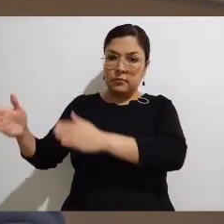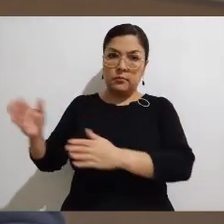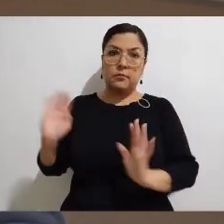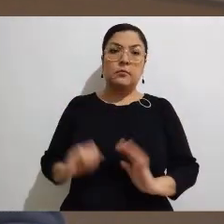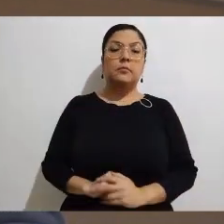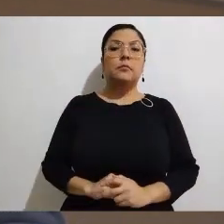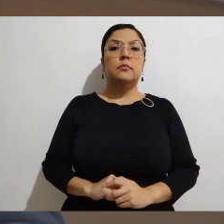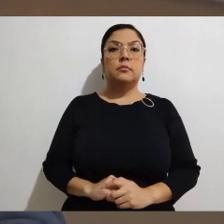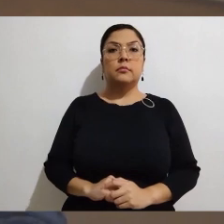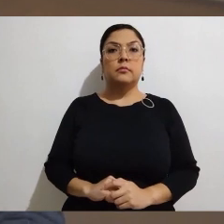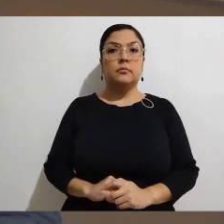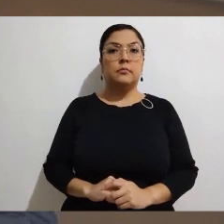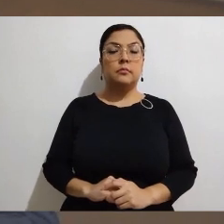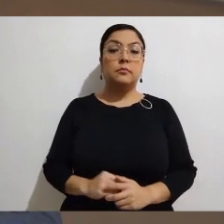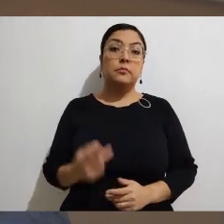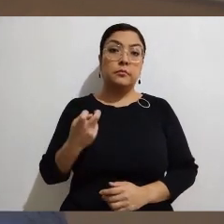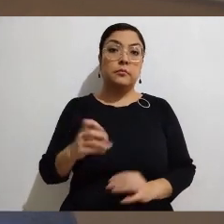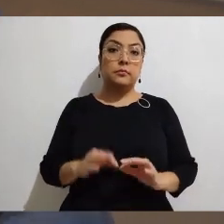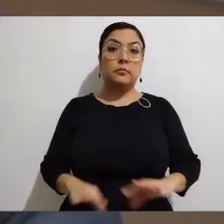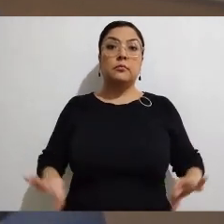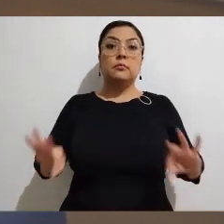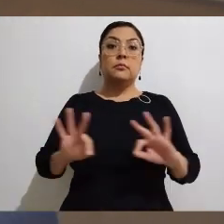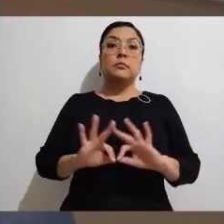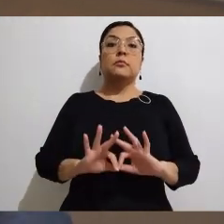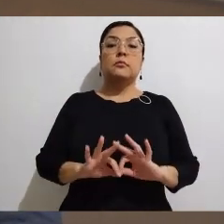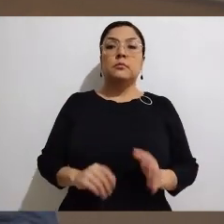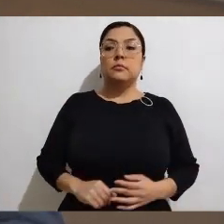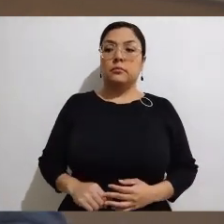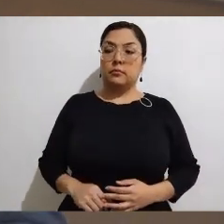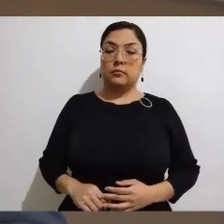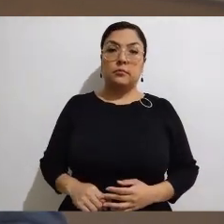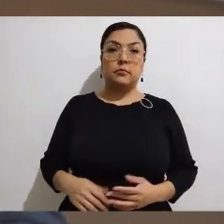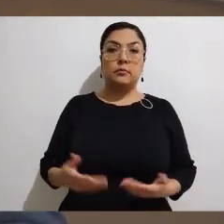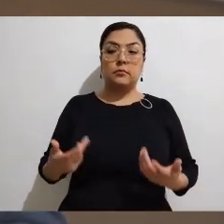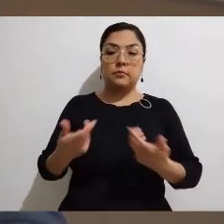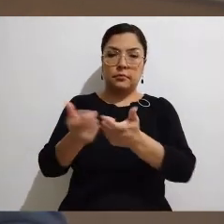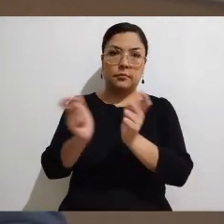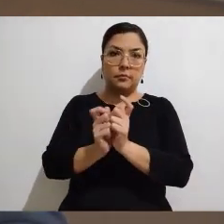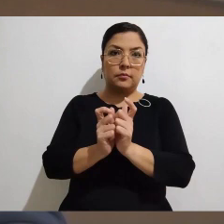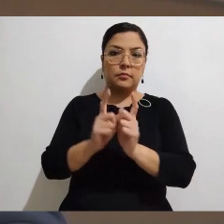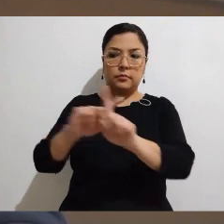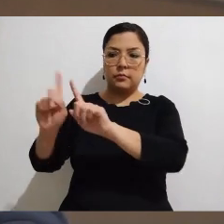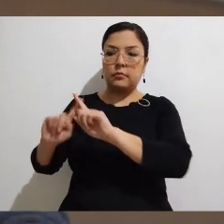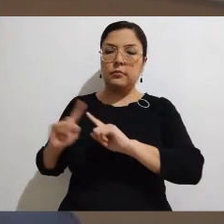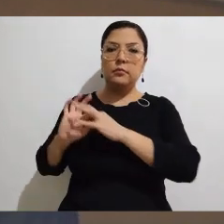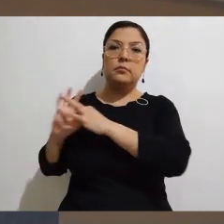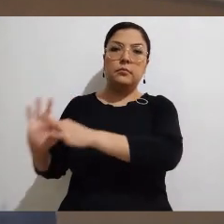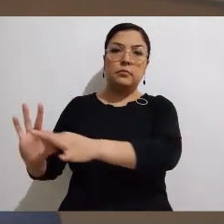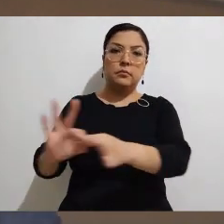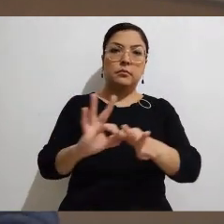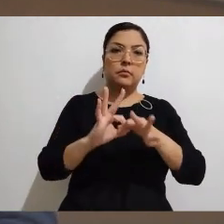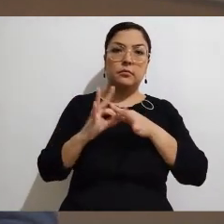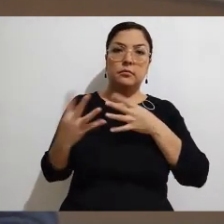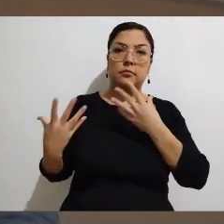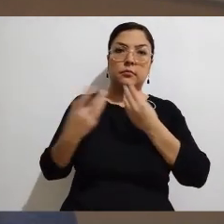Y es una manera, me parece a mí, de tener cohesionadas las distintas unidades y direcciones en conjunto con la